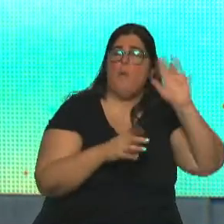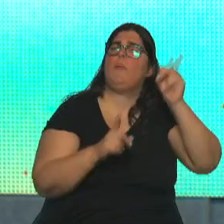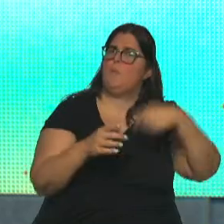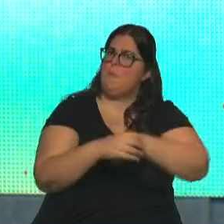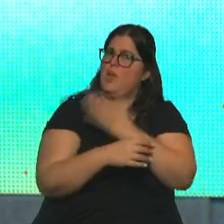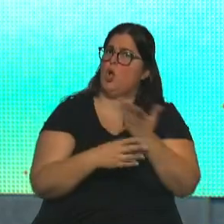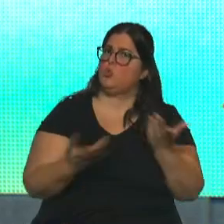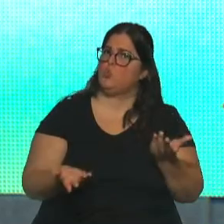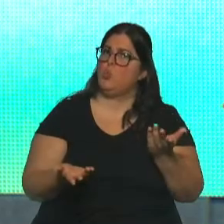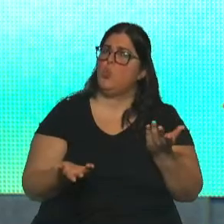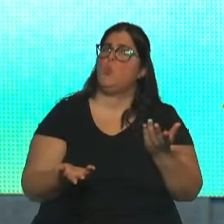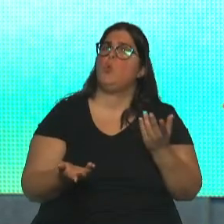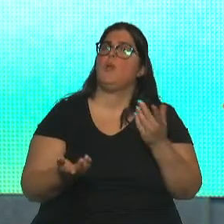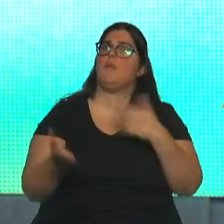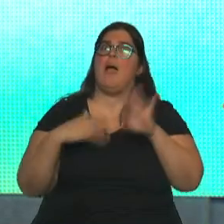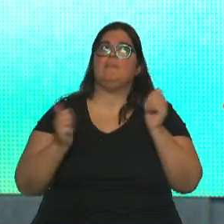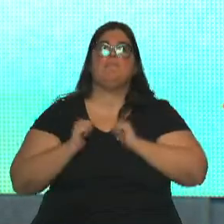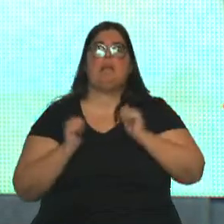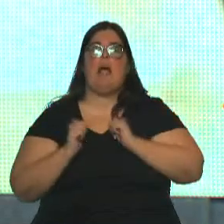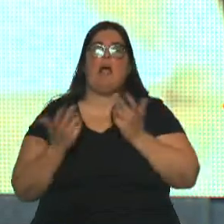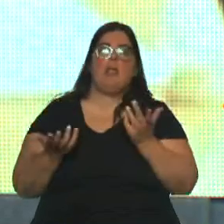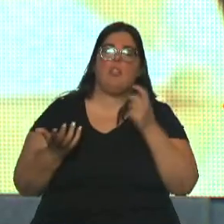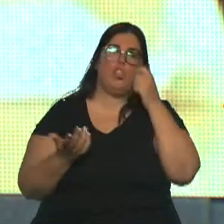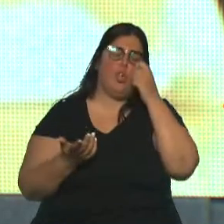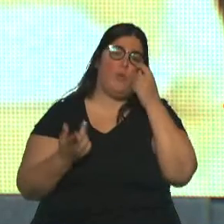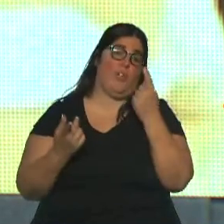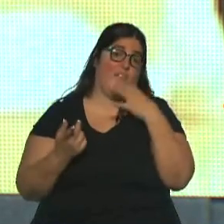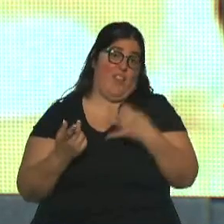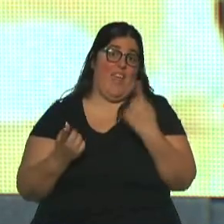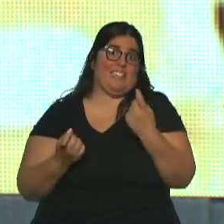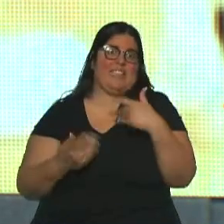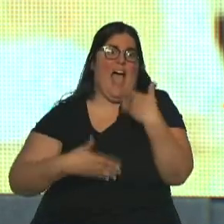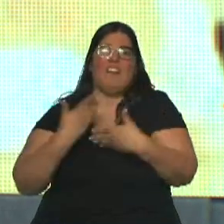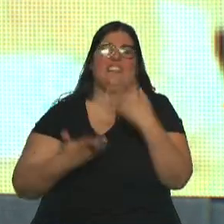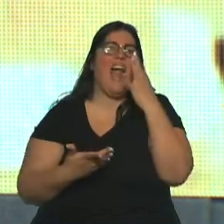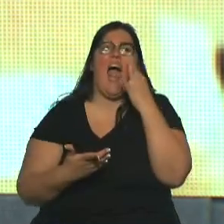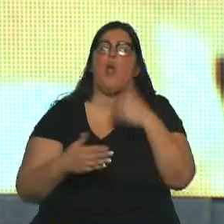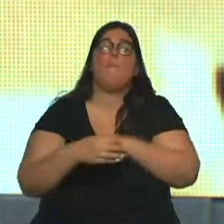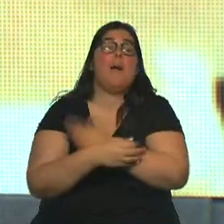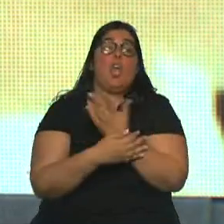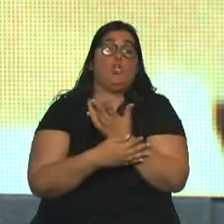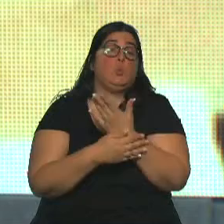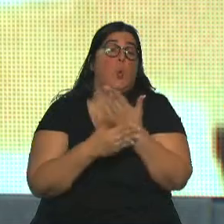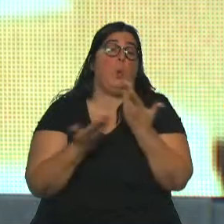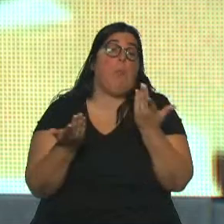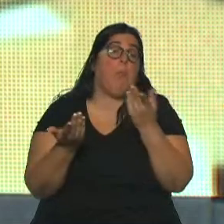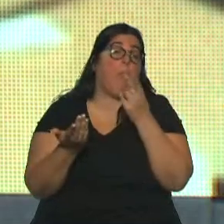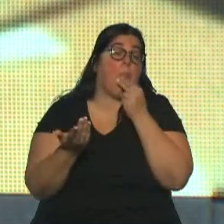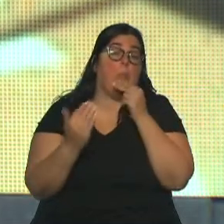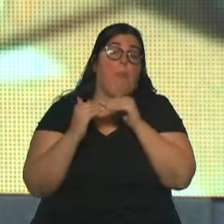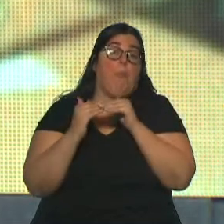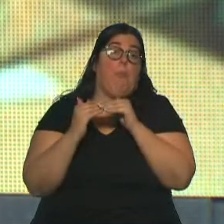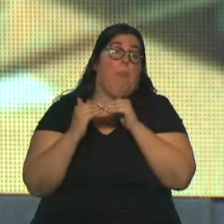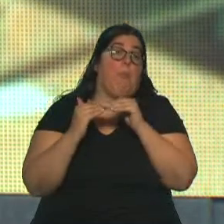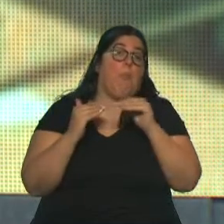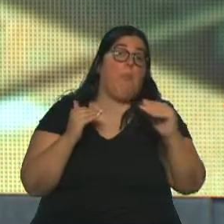¿Por qué había tanta expectativa? Porque también existe la necesidad de avanzar en algo, en un Mercosur que en los últimos años ha estado marcado por,